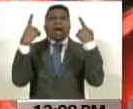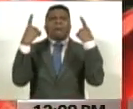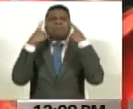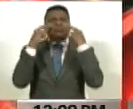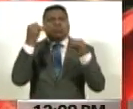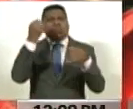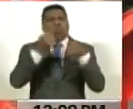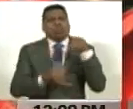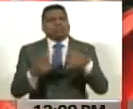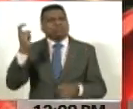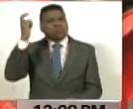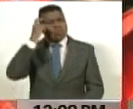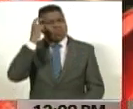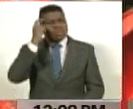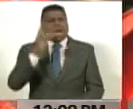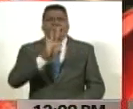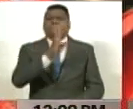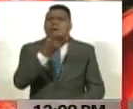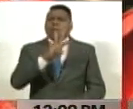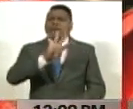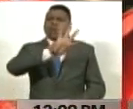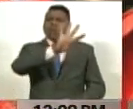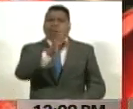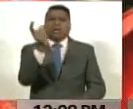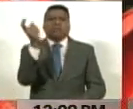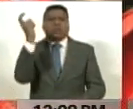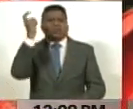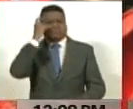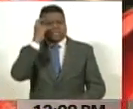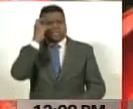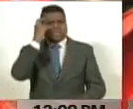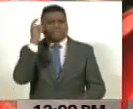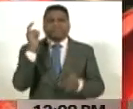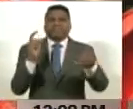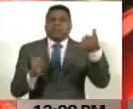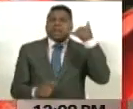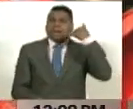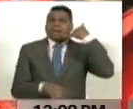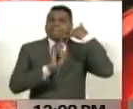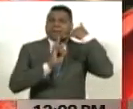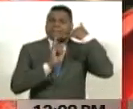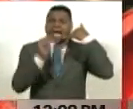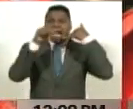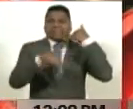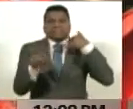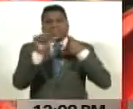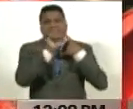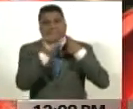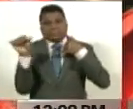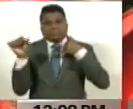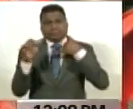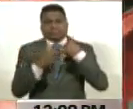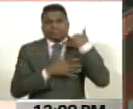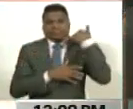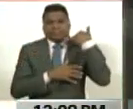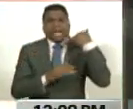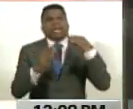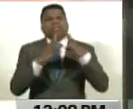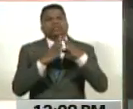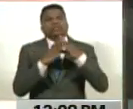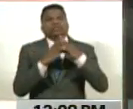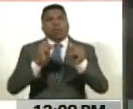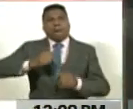estos últimos días, alrededor ya 4 días, donde la violencia se ha suscitado en nuestra ciudad capital. Afortunadamente los